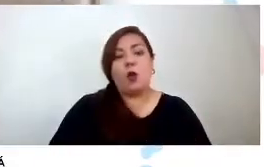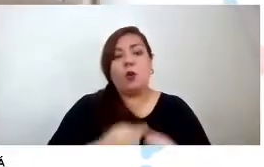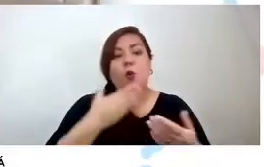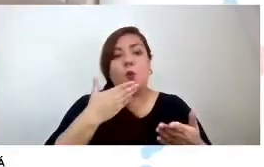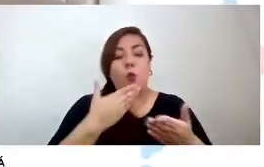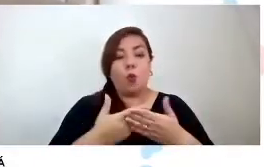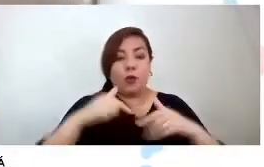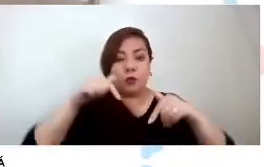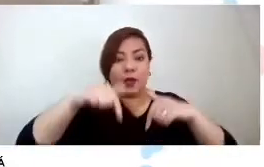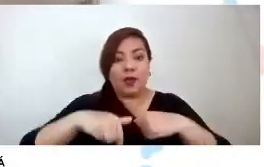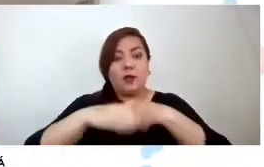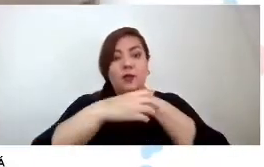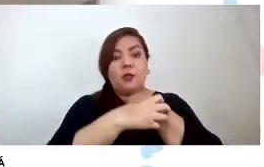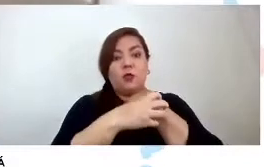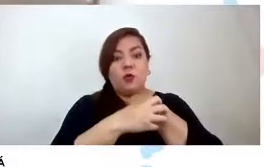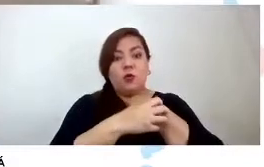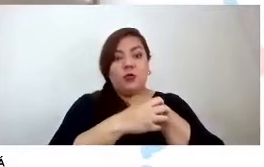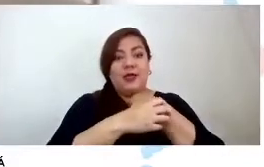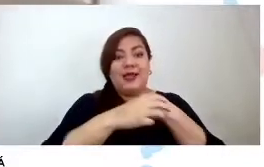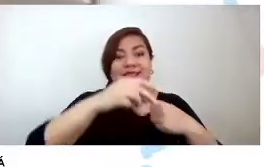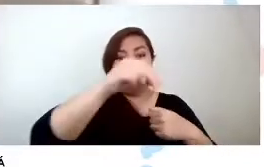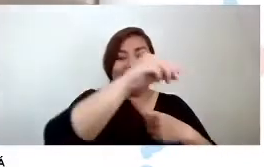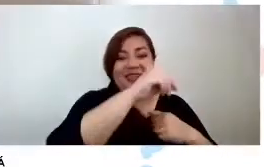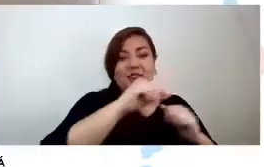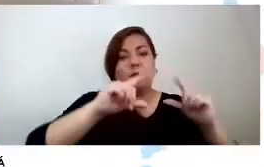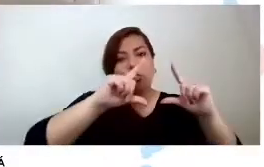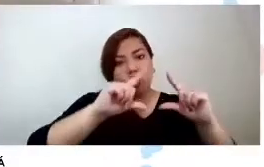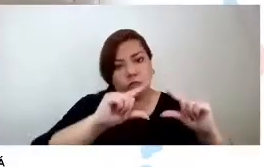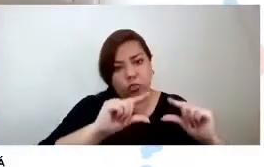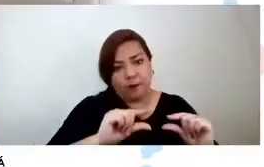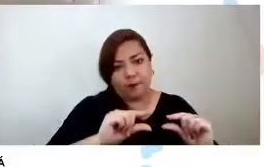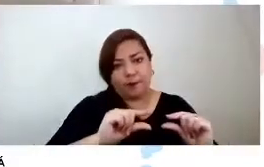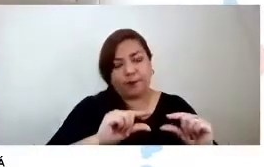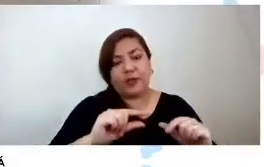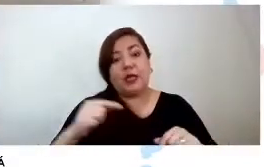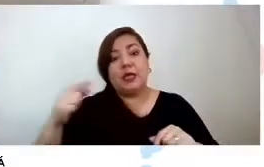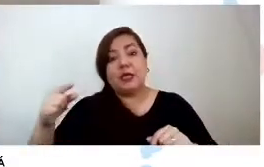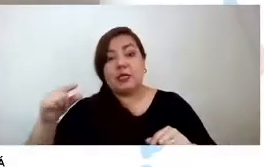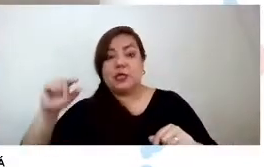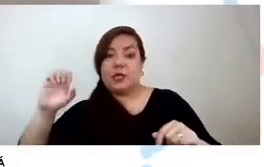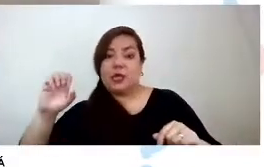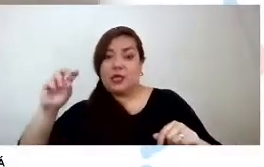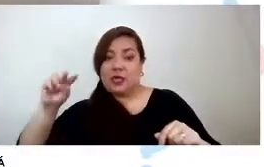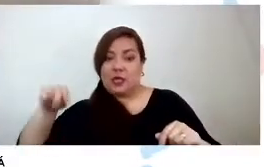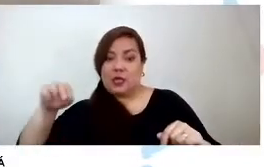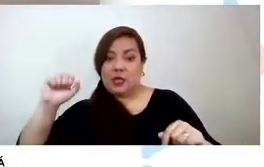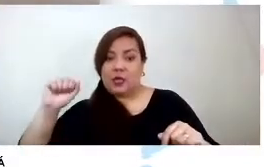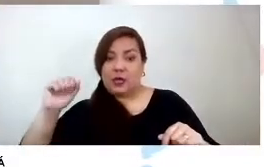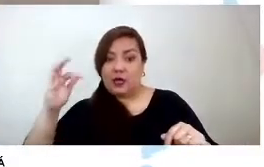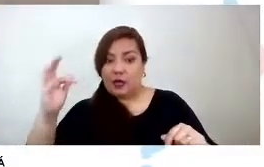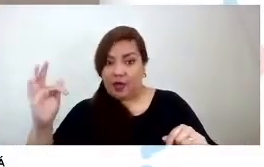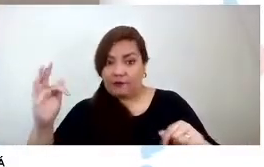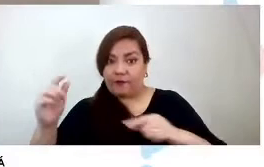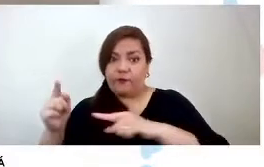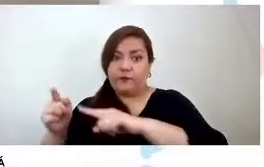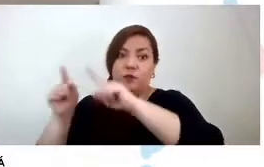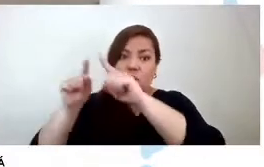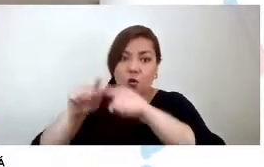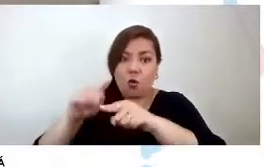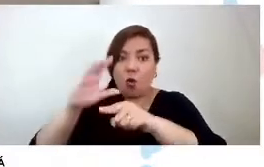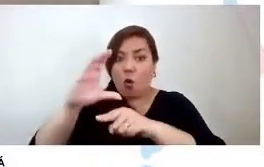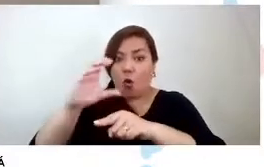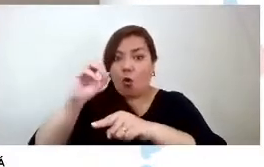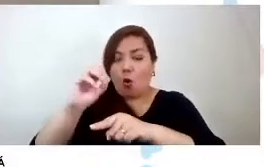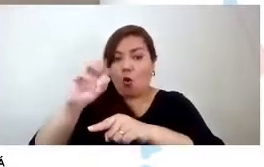región, y ENAC y Corfo buscan reactivar la economía